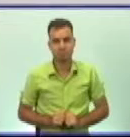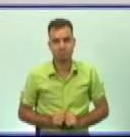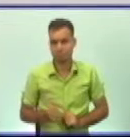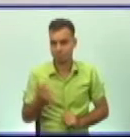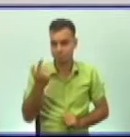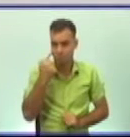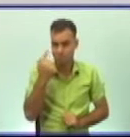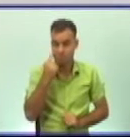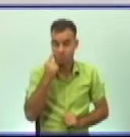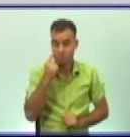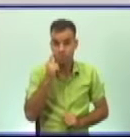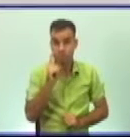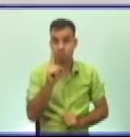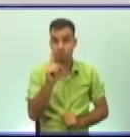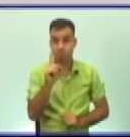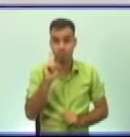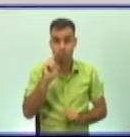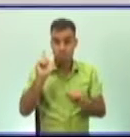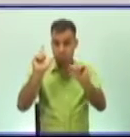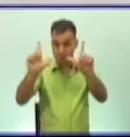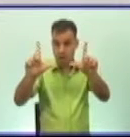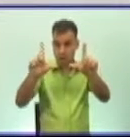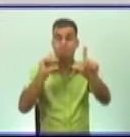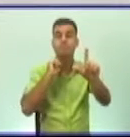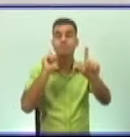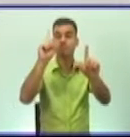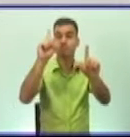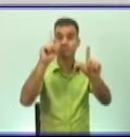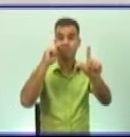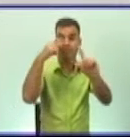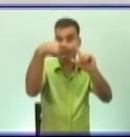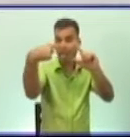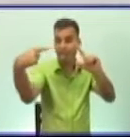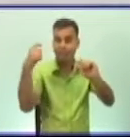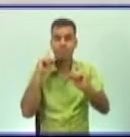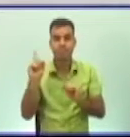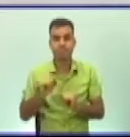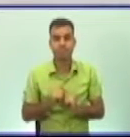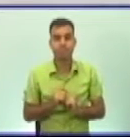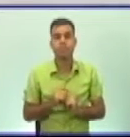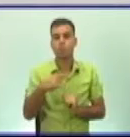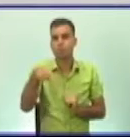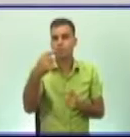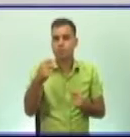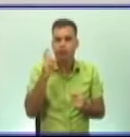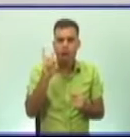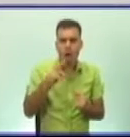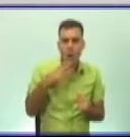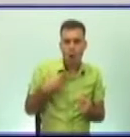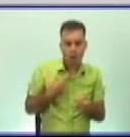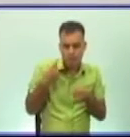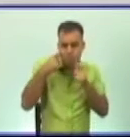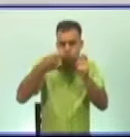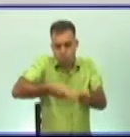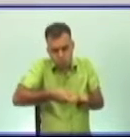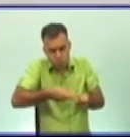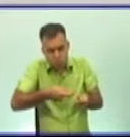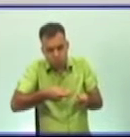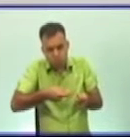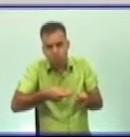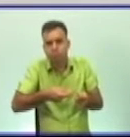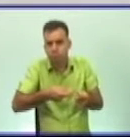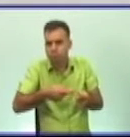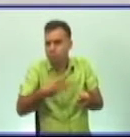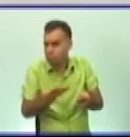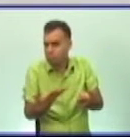los componentes y que en el inciso A pedía determinar la lectura del amperímetro. Este